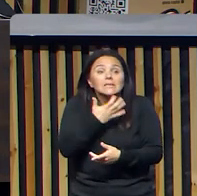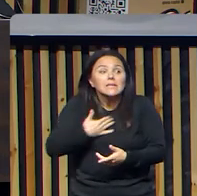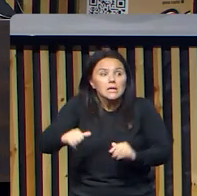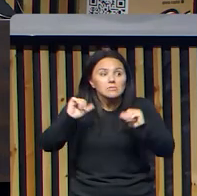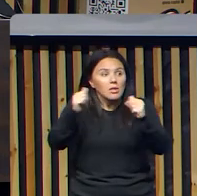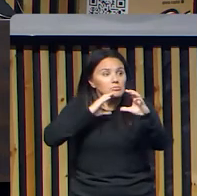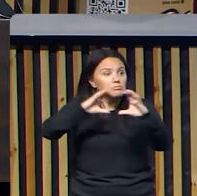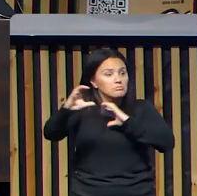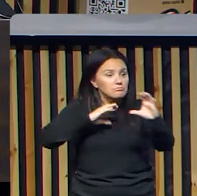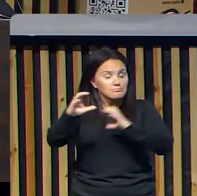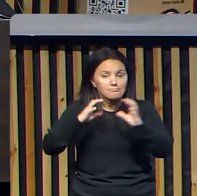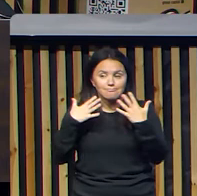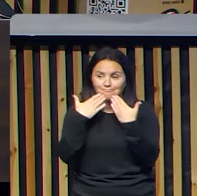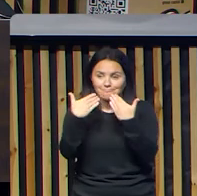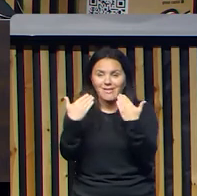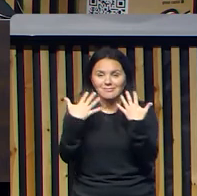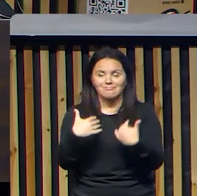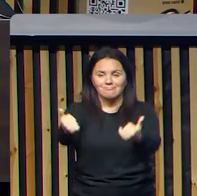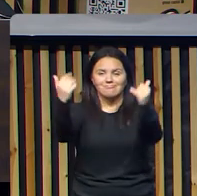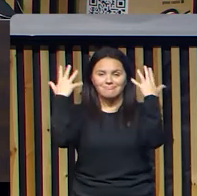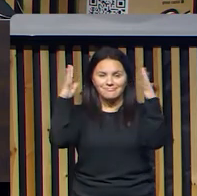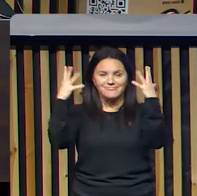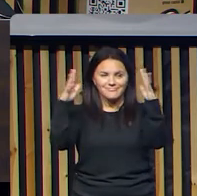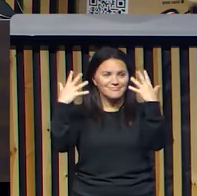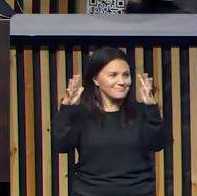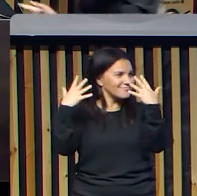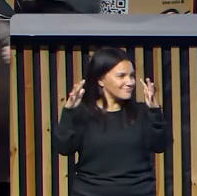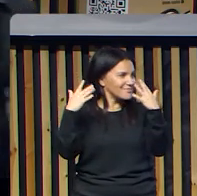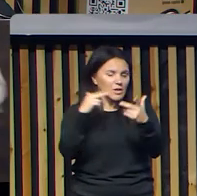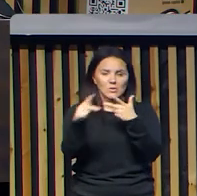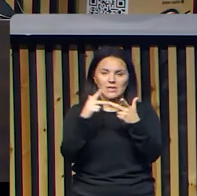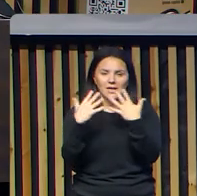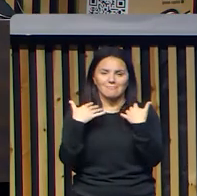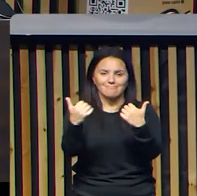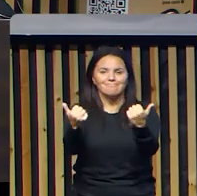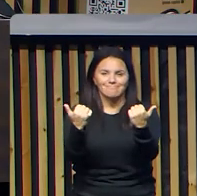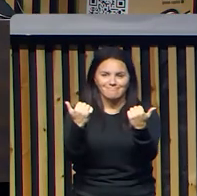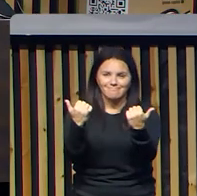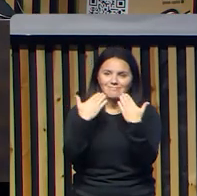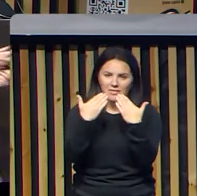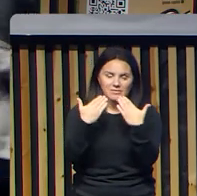conversamos Muchas gracias es que Rick es asco